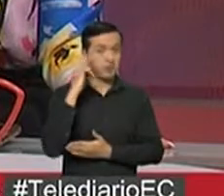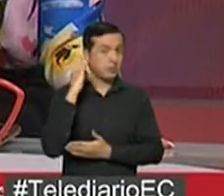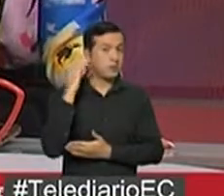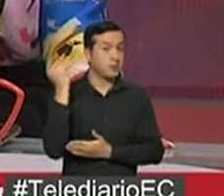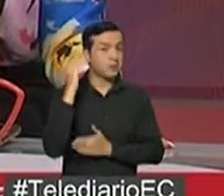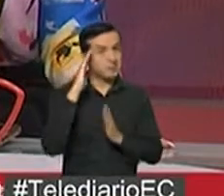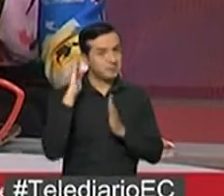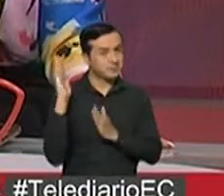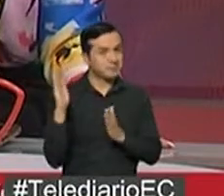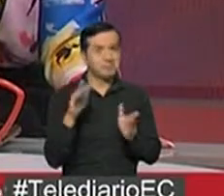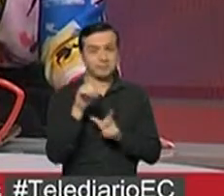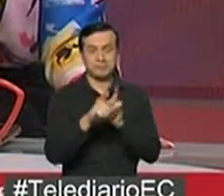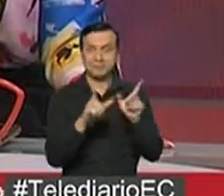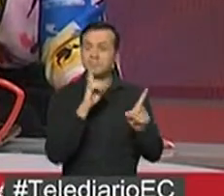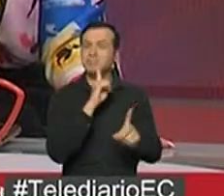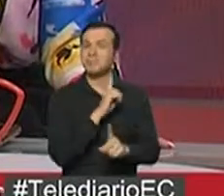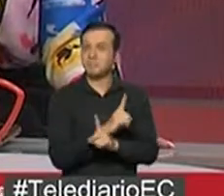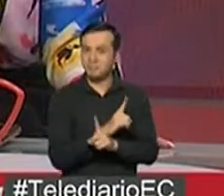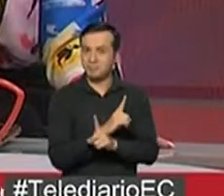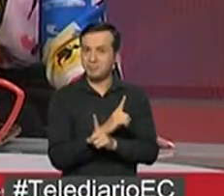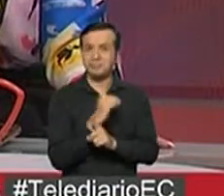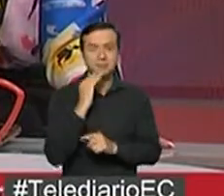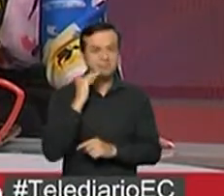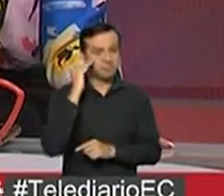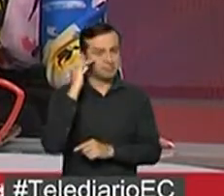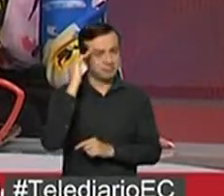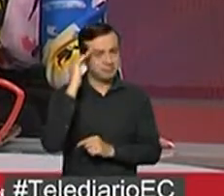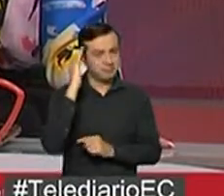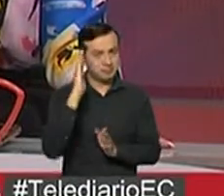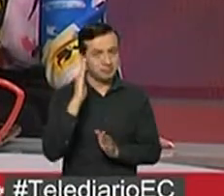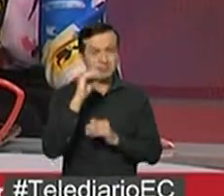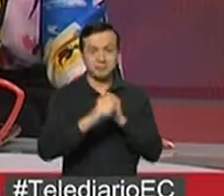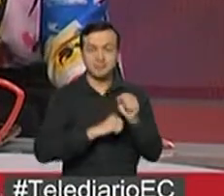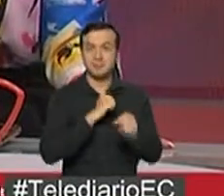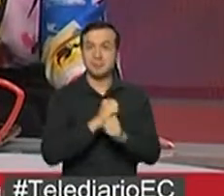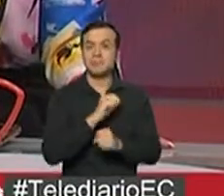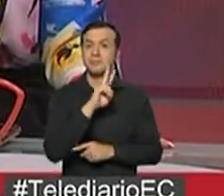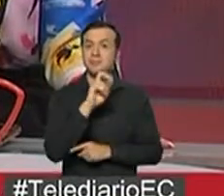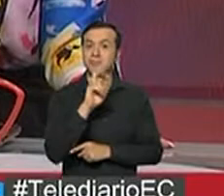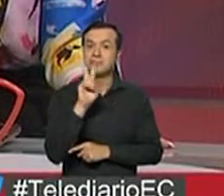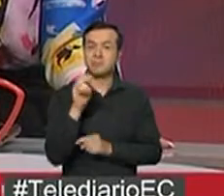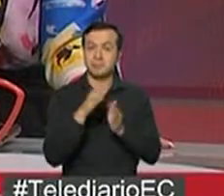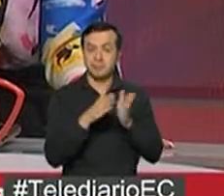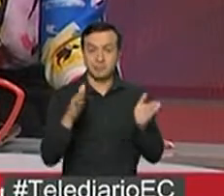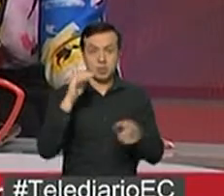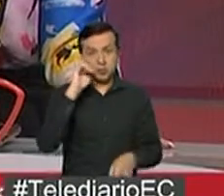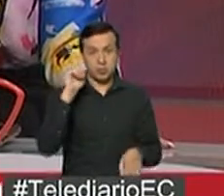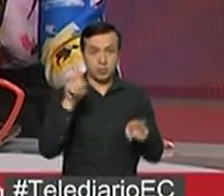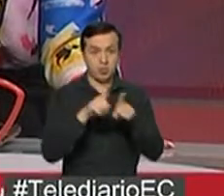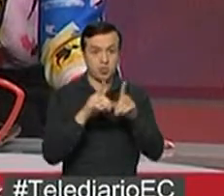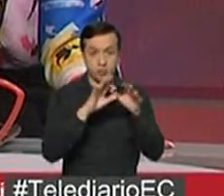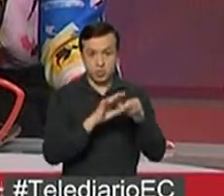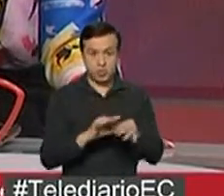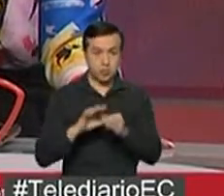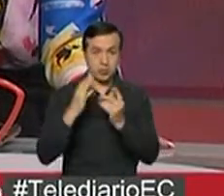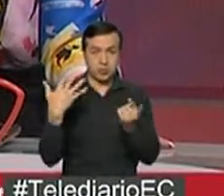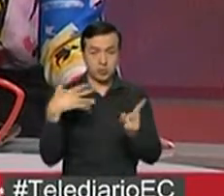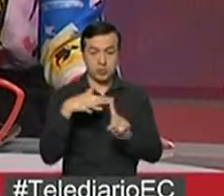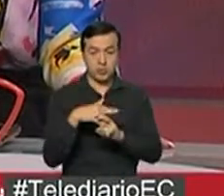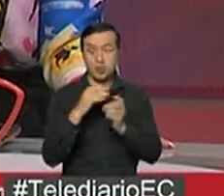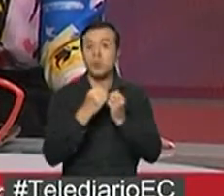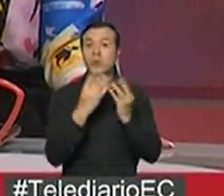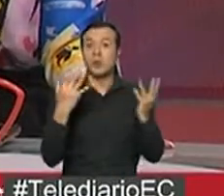adolescentes personas con discapacidad y adultos mayores durante el 2020 en el marco del acuerdo unidos por la inclusión se firmaron